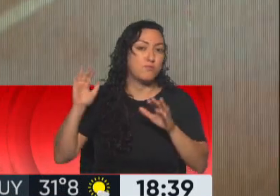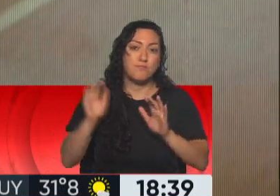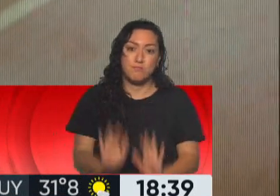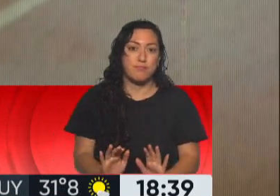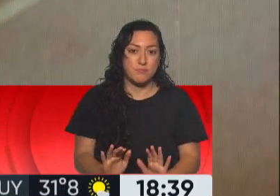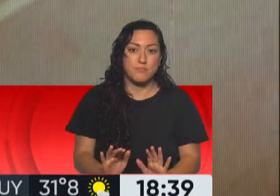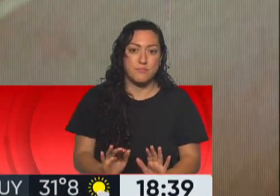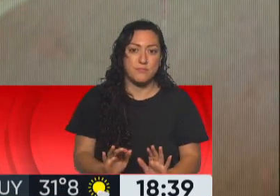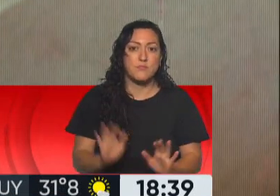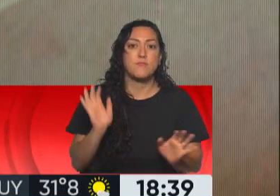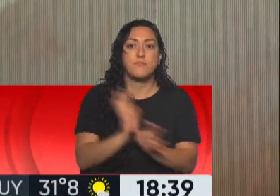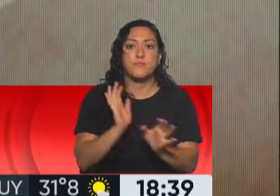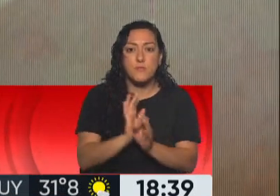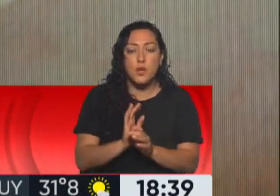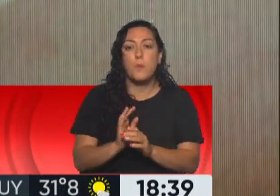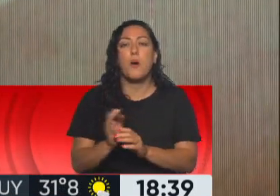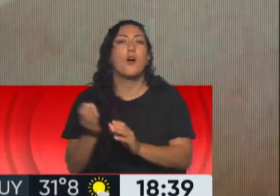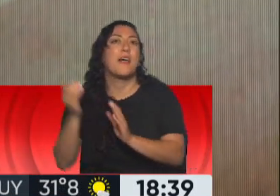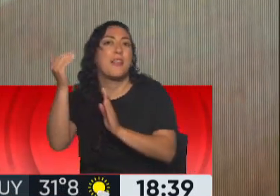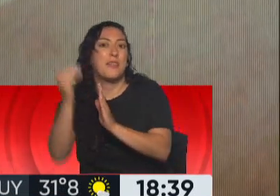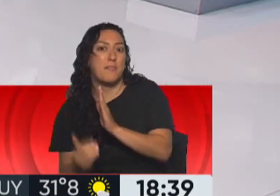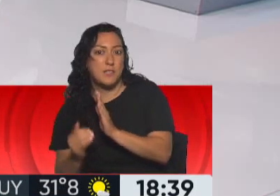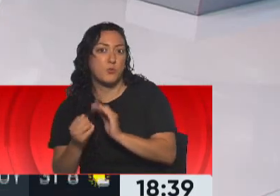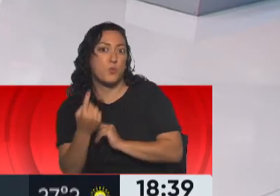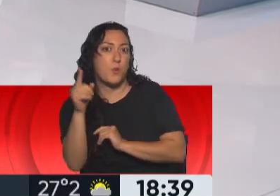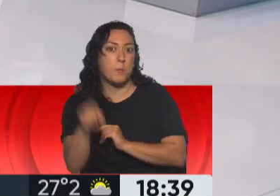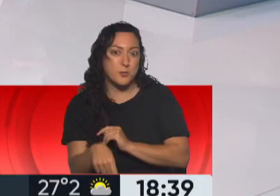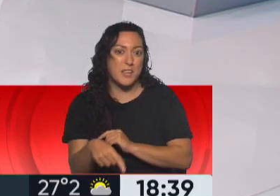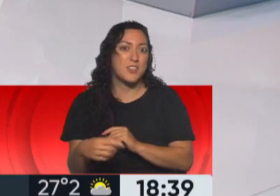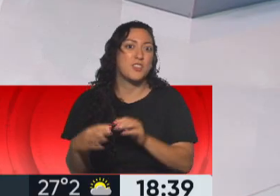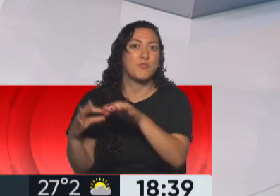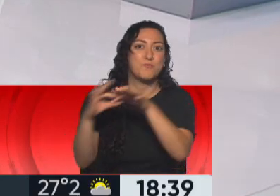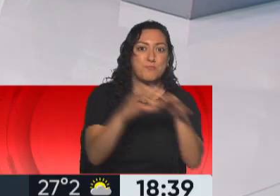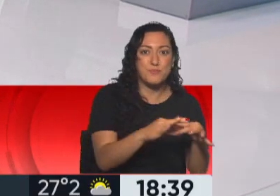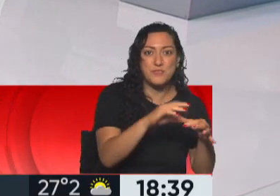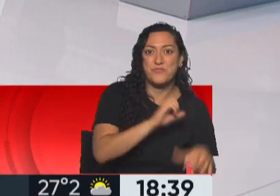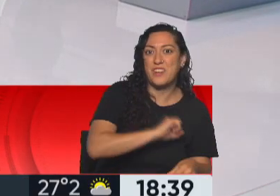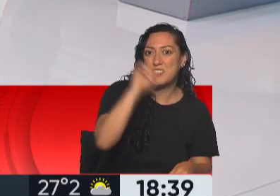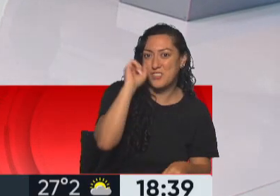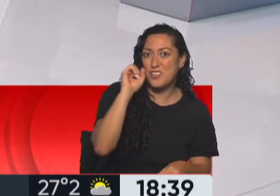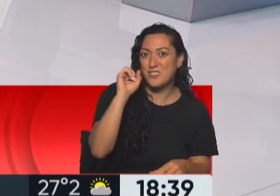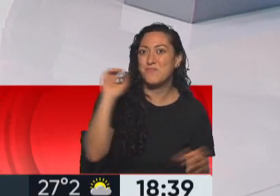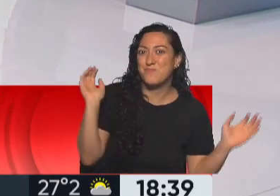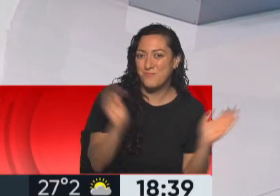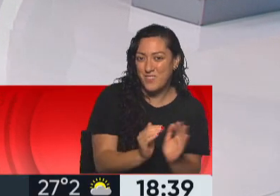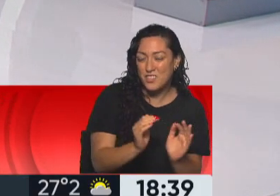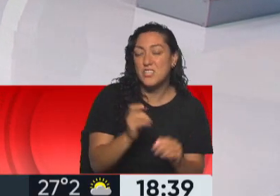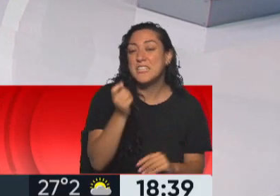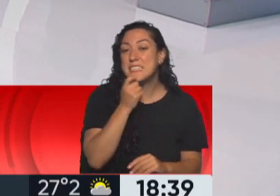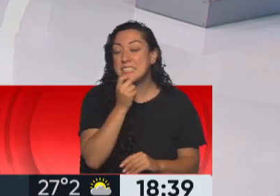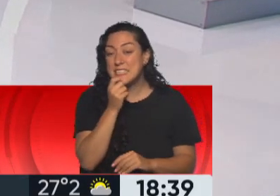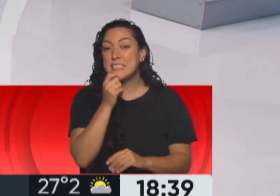inflación no presione con la devaluación al 2, sino al 1. Pero esto tiene una contracara y la marcamos ayer, que es: con esta devaluación a